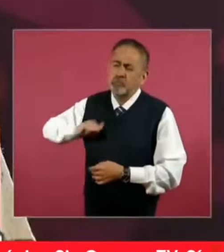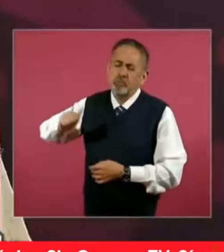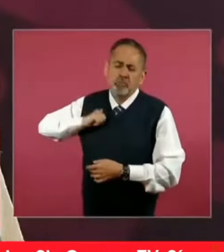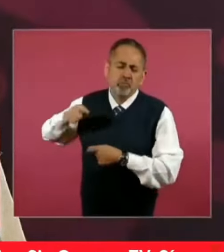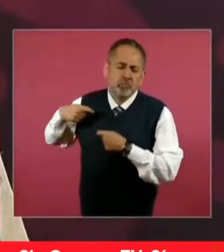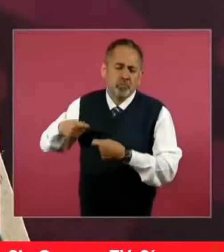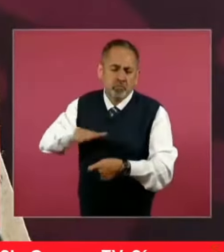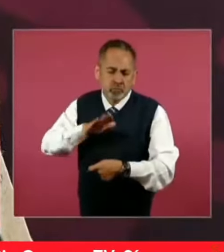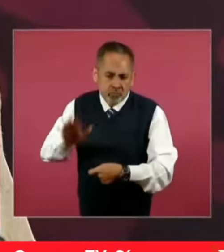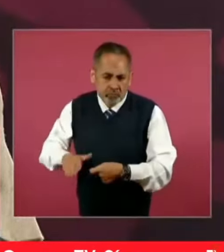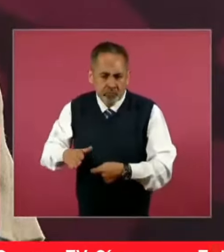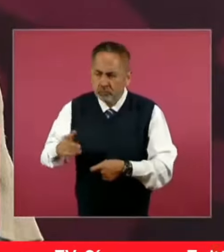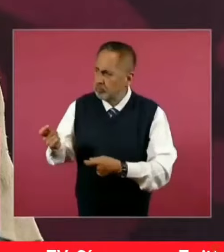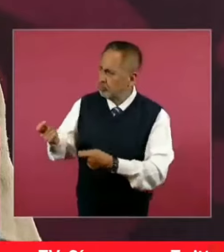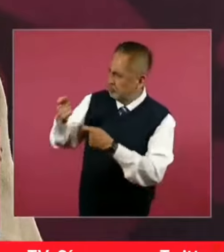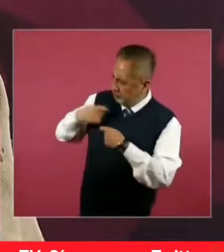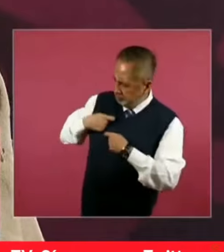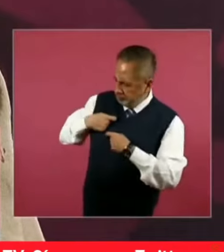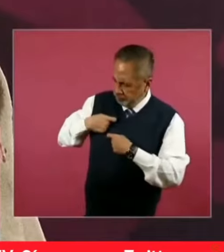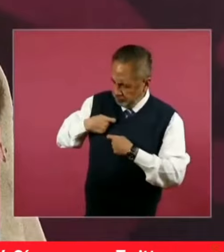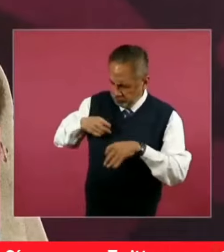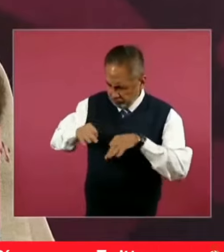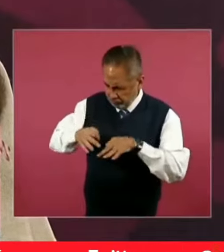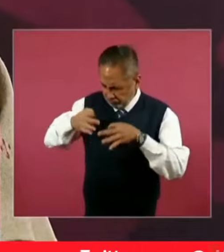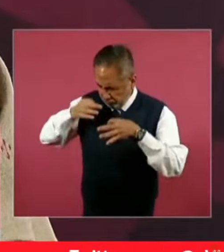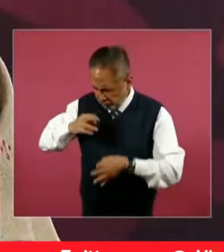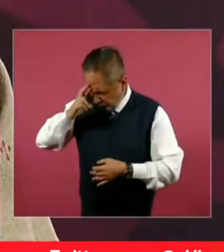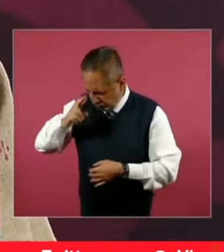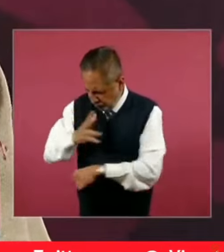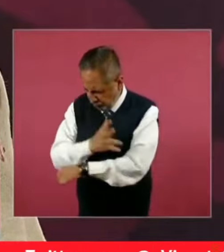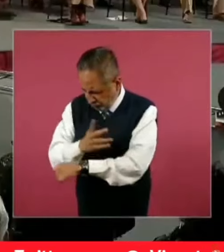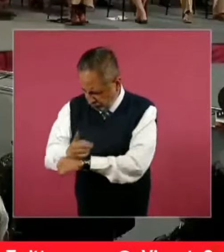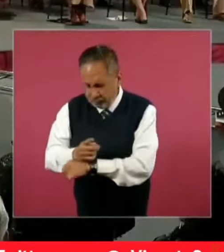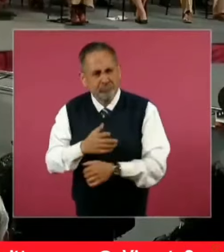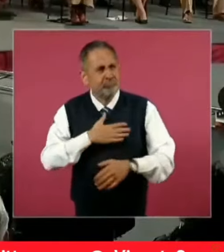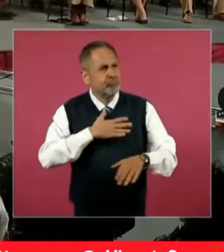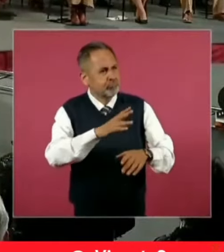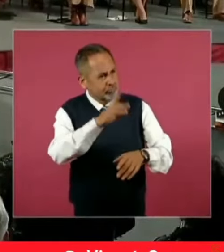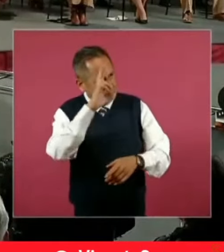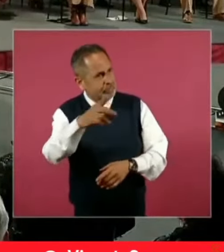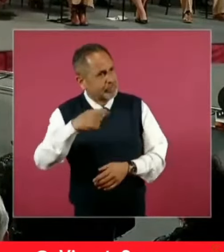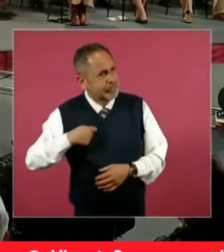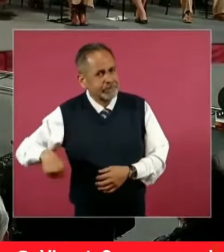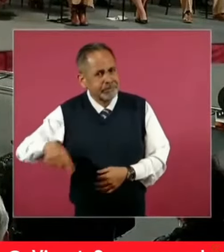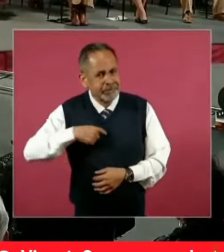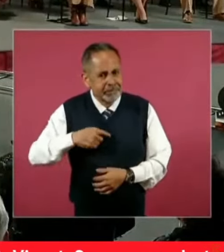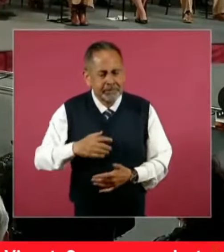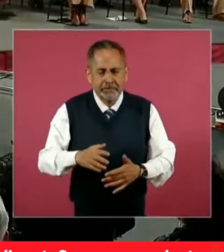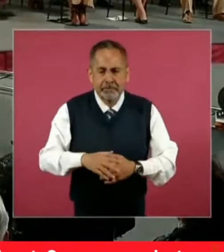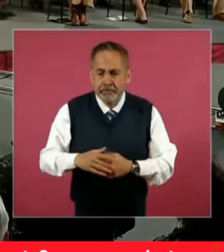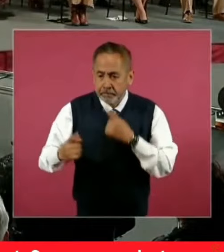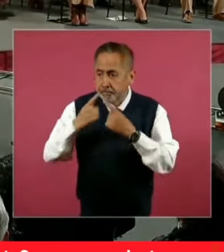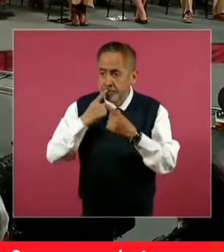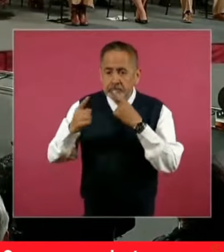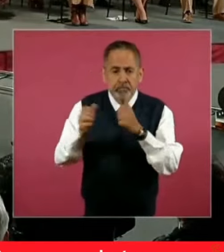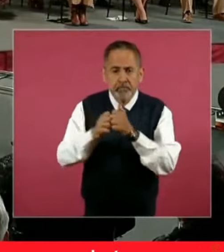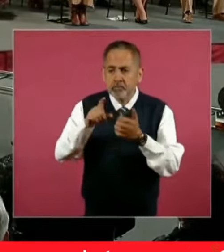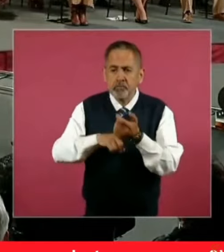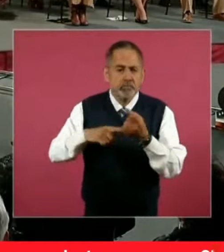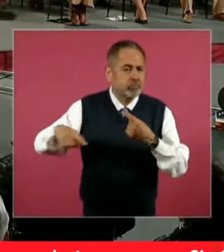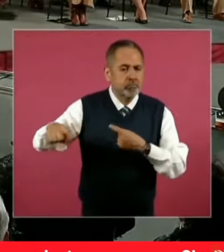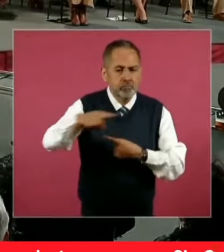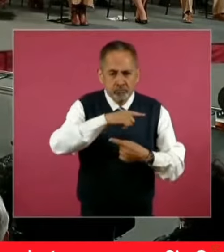antepasados, pues ellos nos enseñaron a trabajar dignamente. A través del diálogo que hemos logrado con Original de